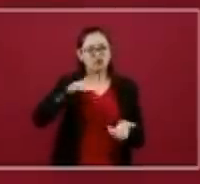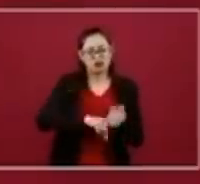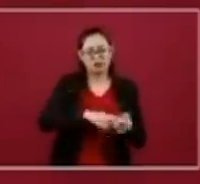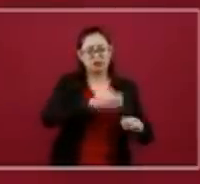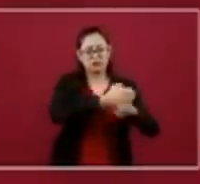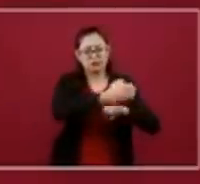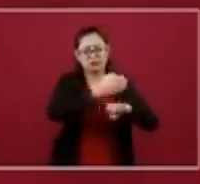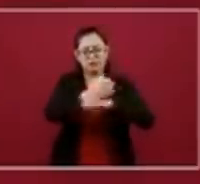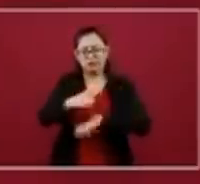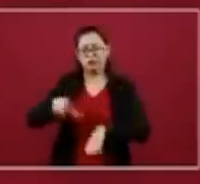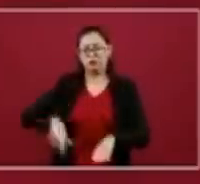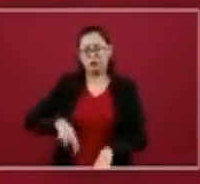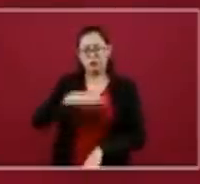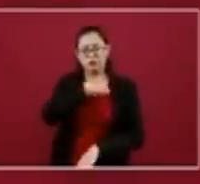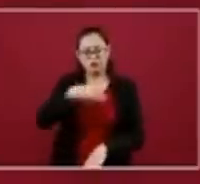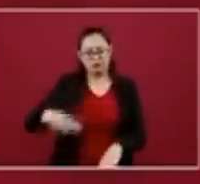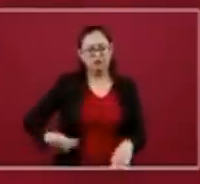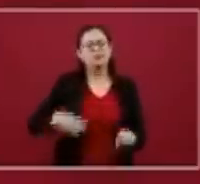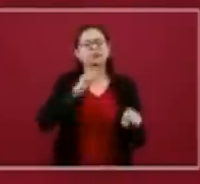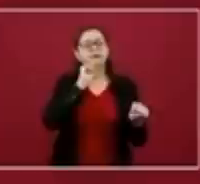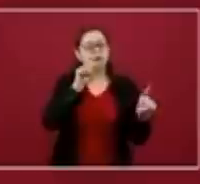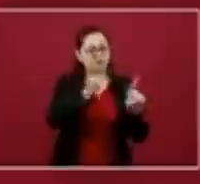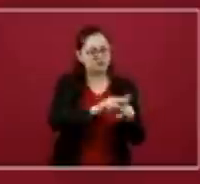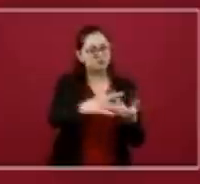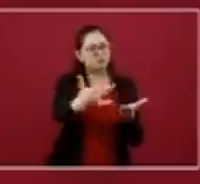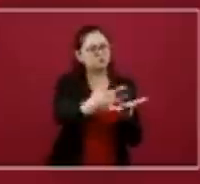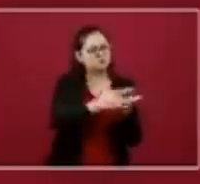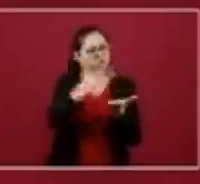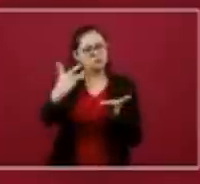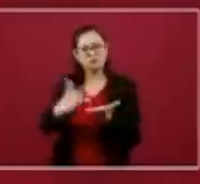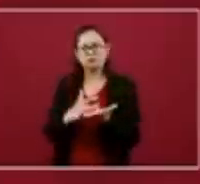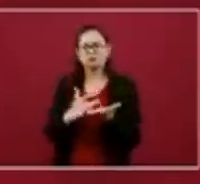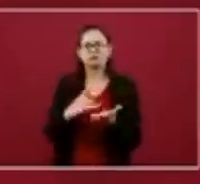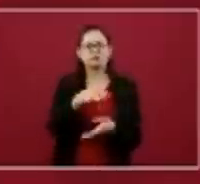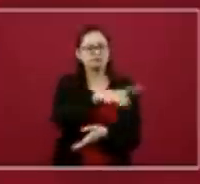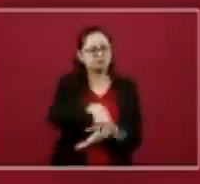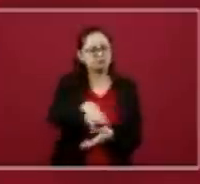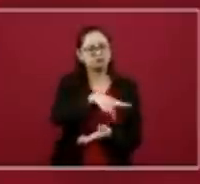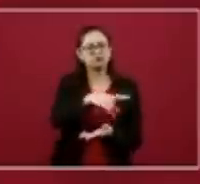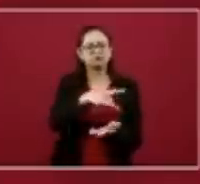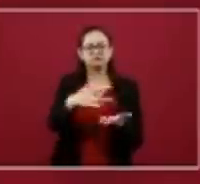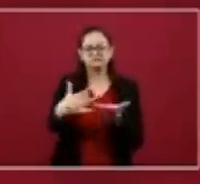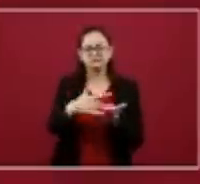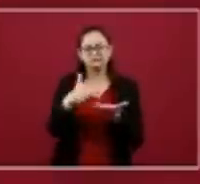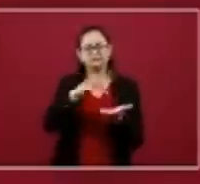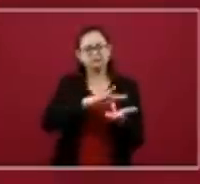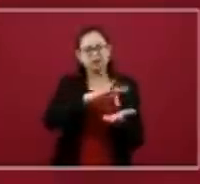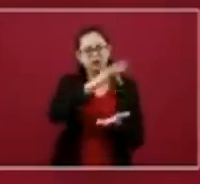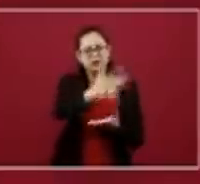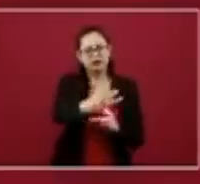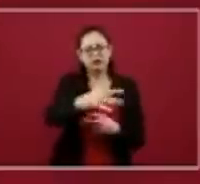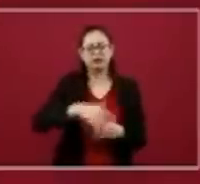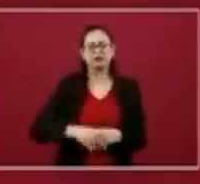gobiernos municipales. Les agradecemos por su apoyo